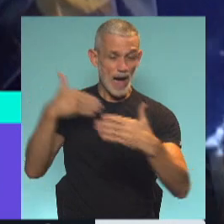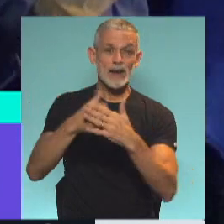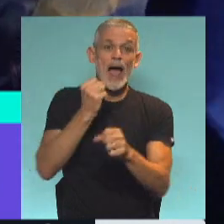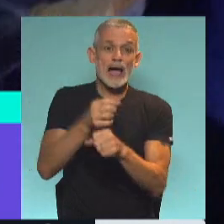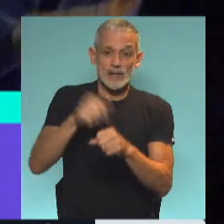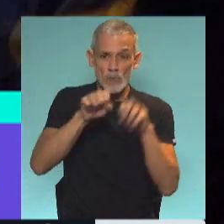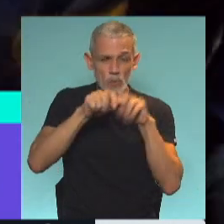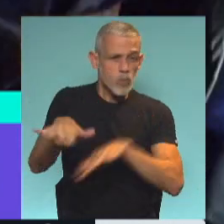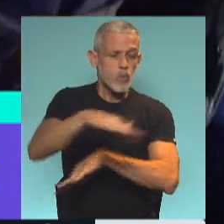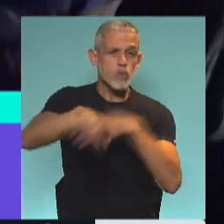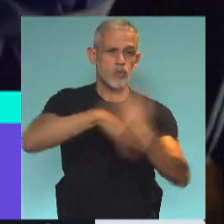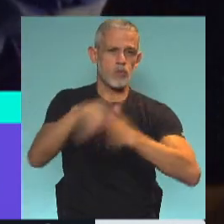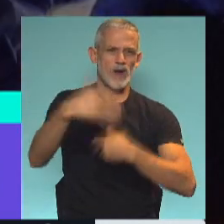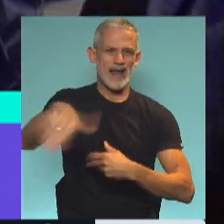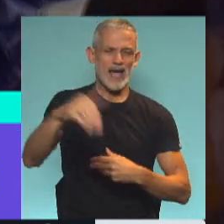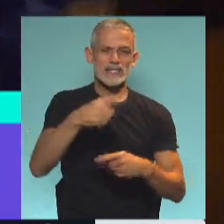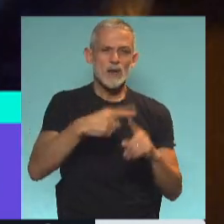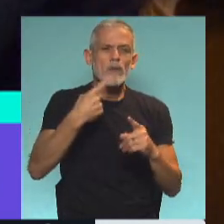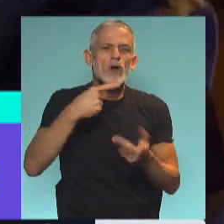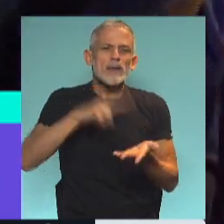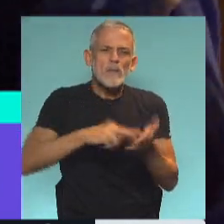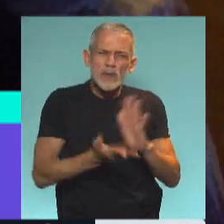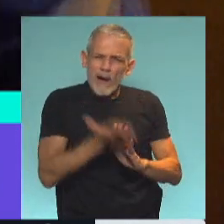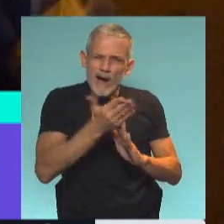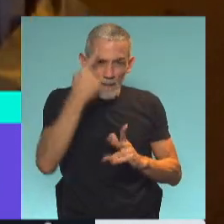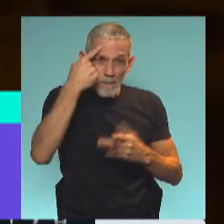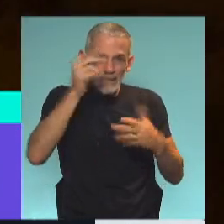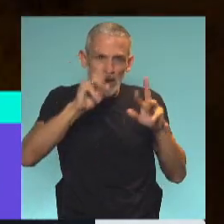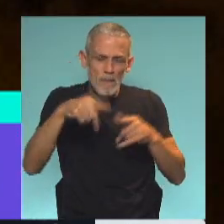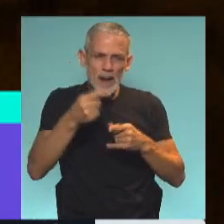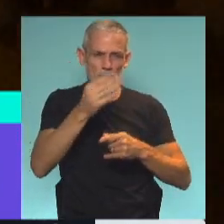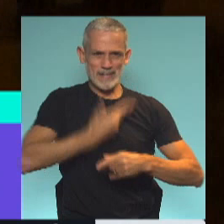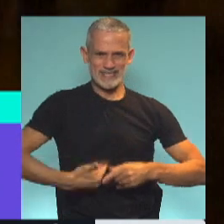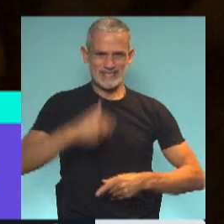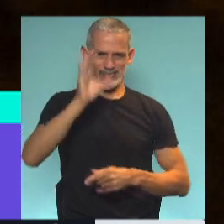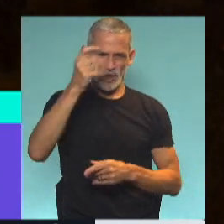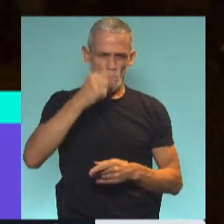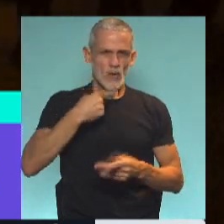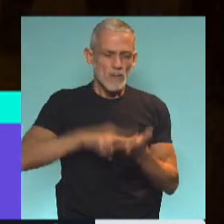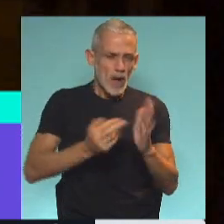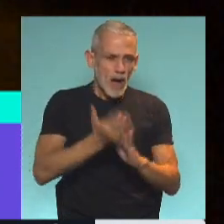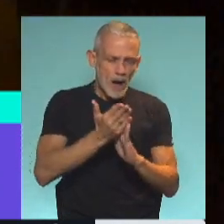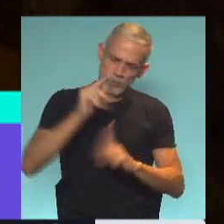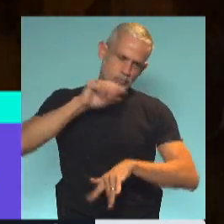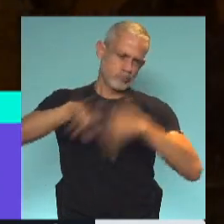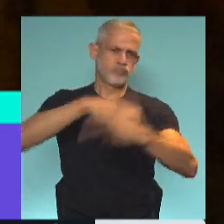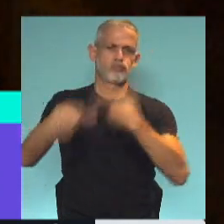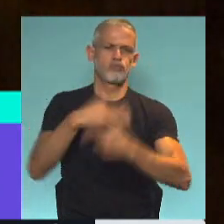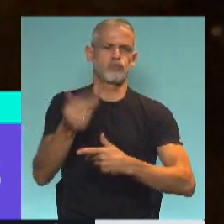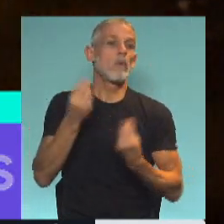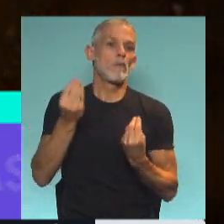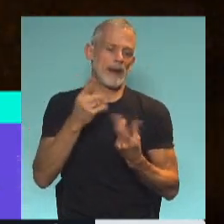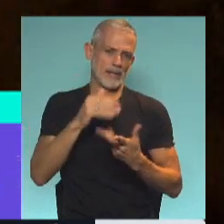a las calles en rechazo a una suba de impuestos que planeaba aplicar el presidente colombiano para enfrentar el deterioro económico